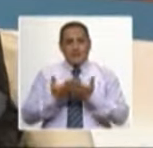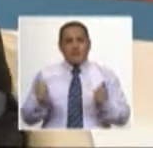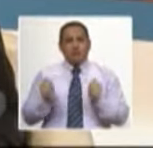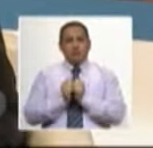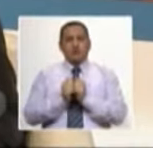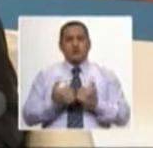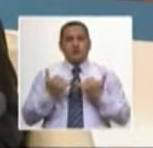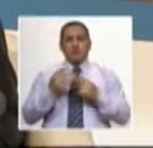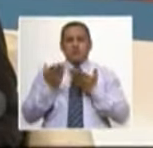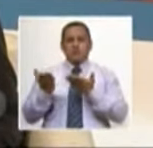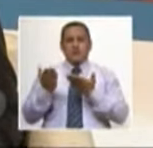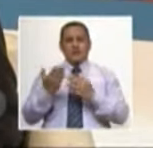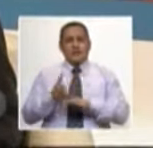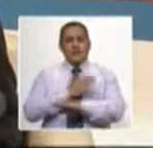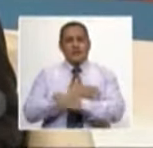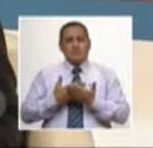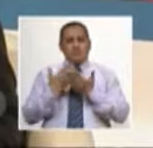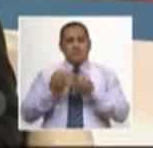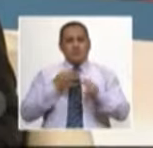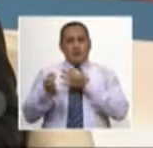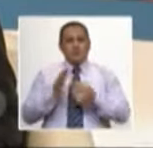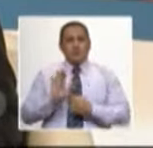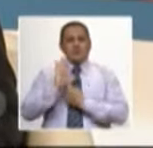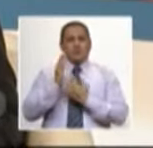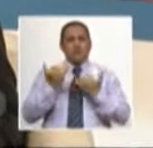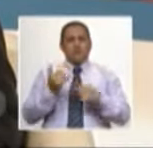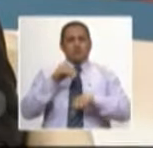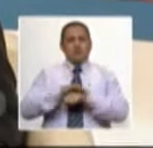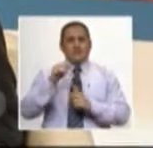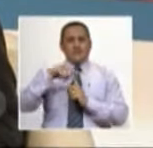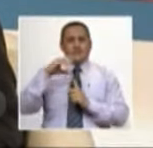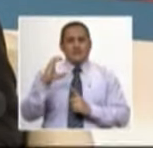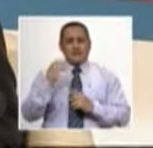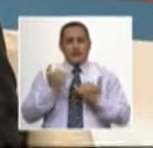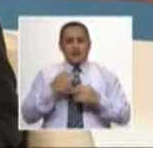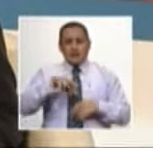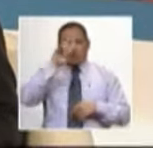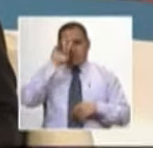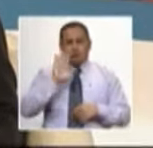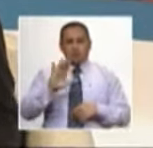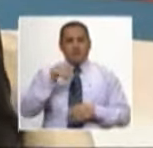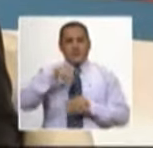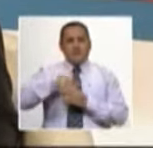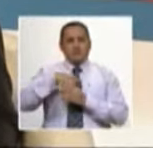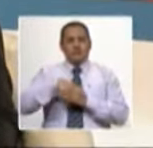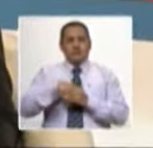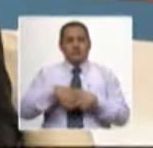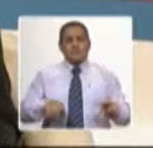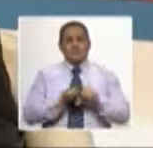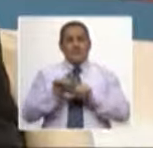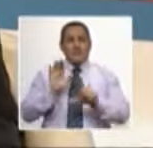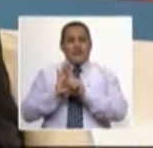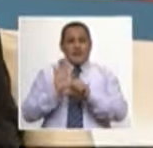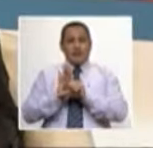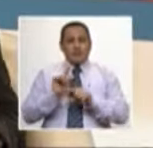nosotros. Usted ha levantado una publicación respecto del Tribunal Constitucional en el Perú, su elección y